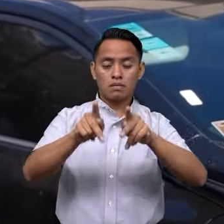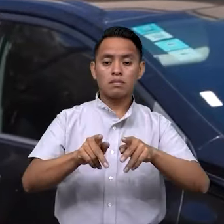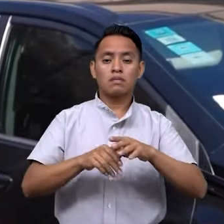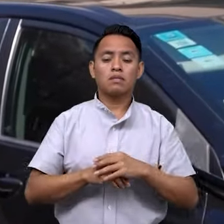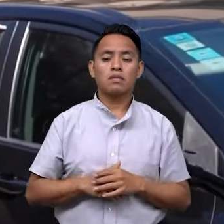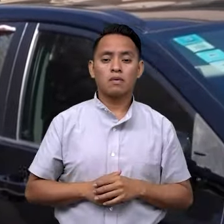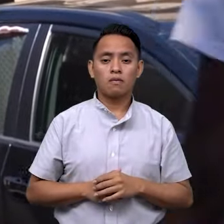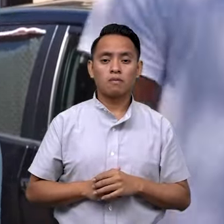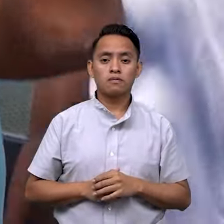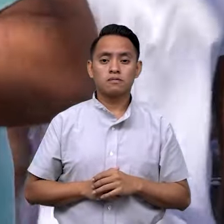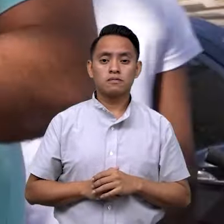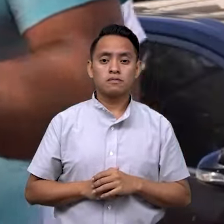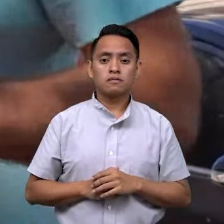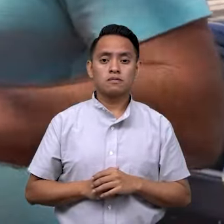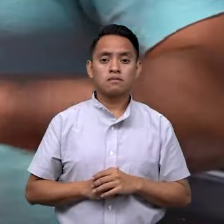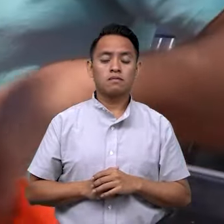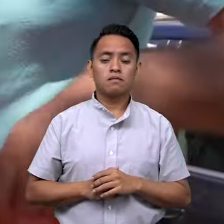Bueno, porque